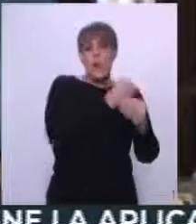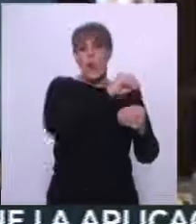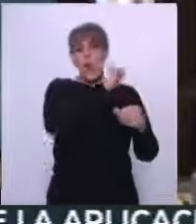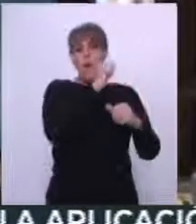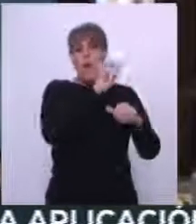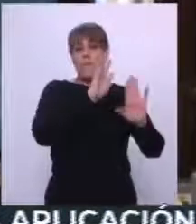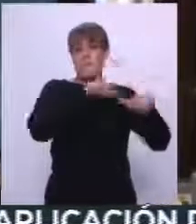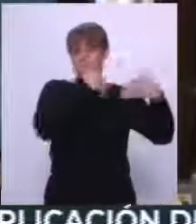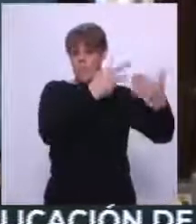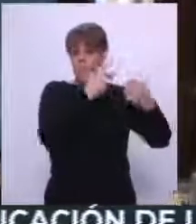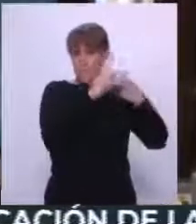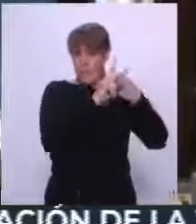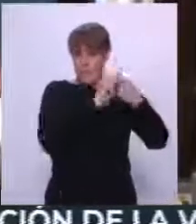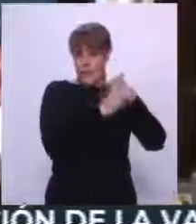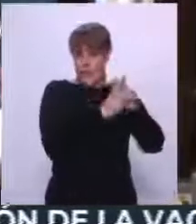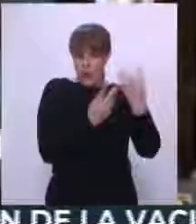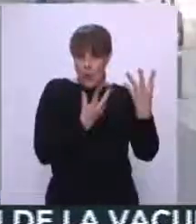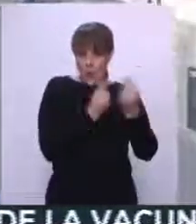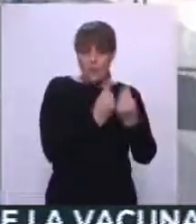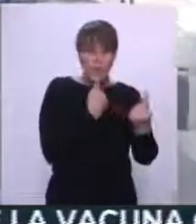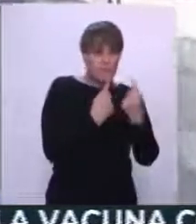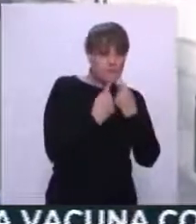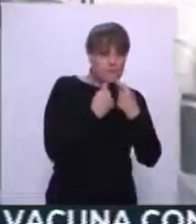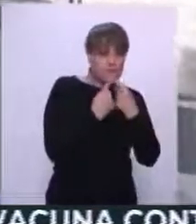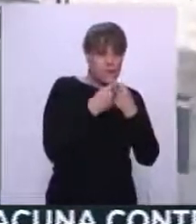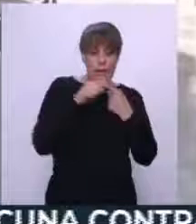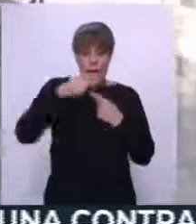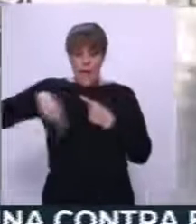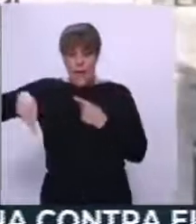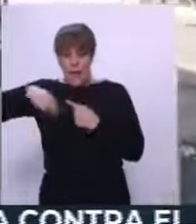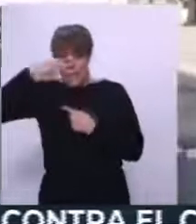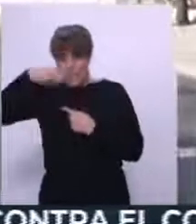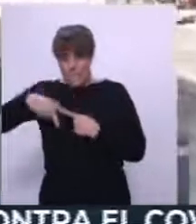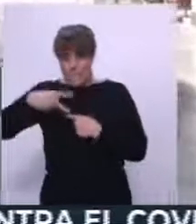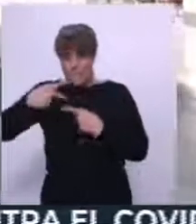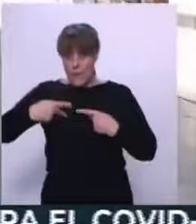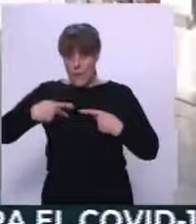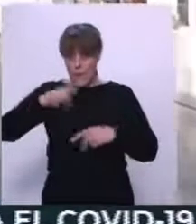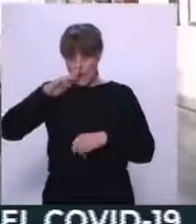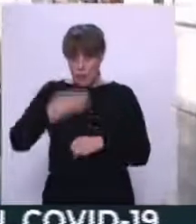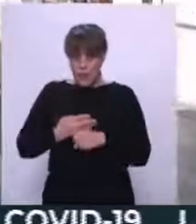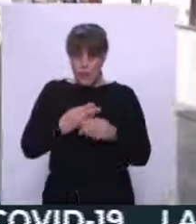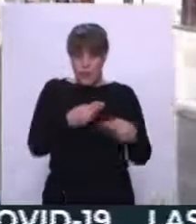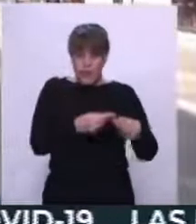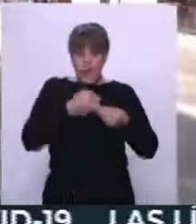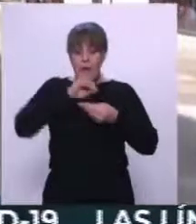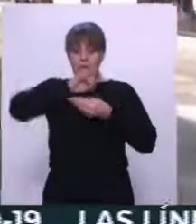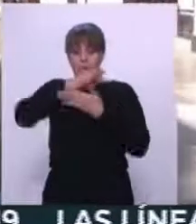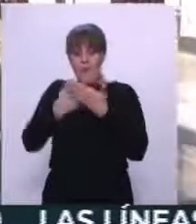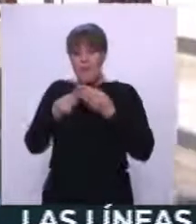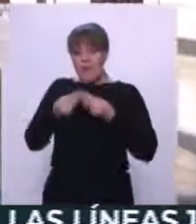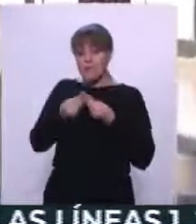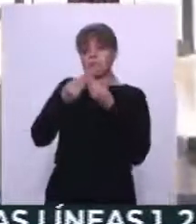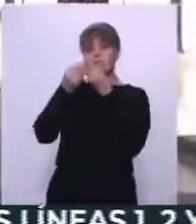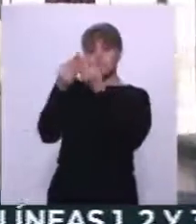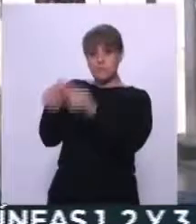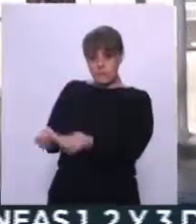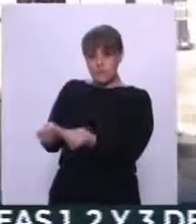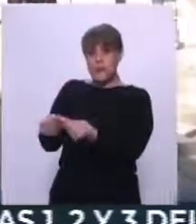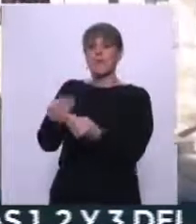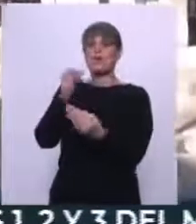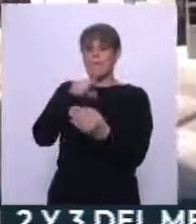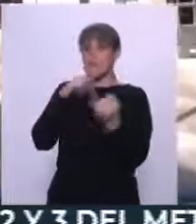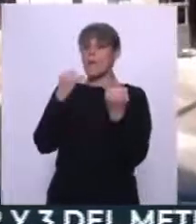un informe y que estas reuniones deberán ser autorizadas por el Grupo de Alto Nivel de Seguridad, además de que un representante de la Secretaría de